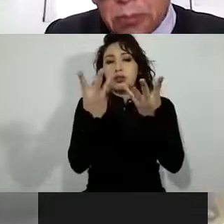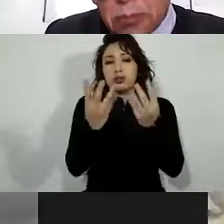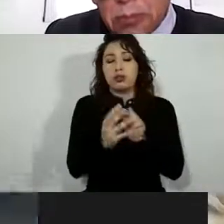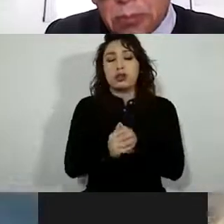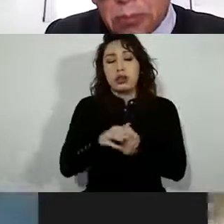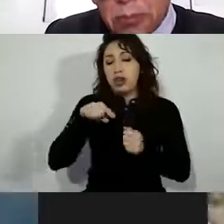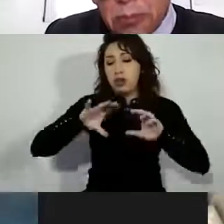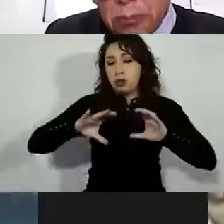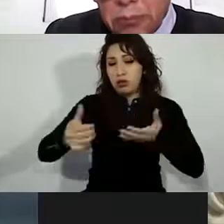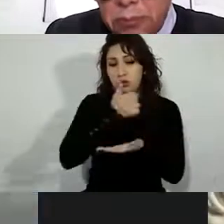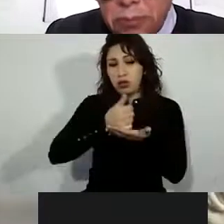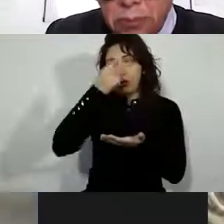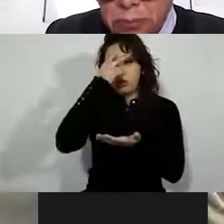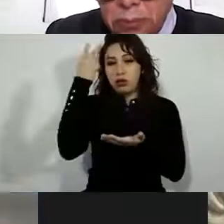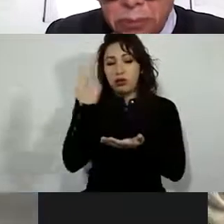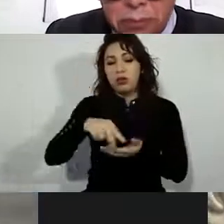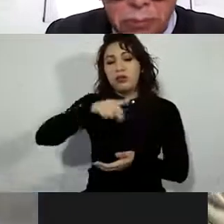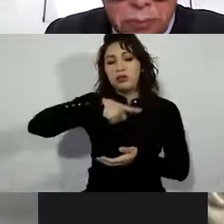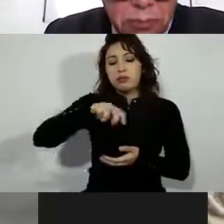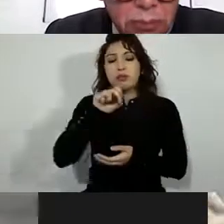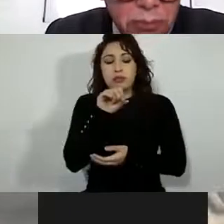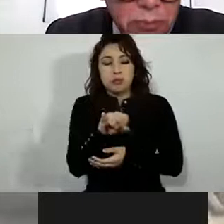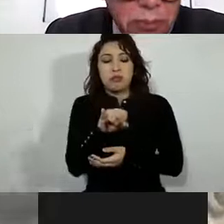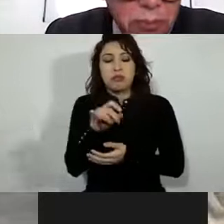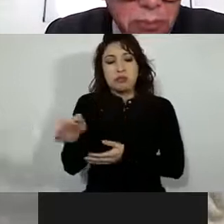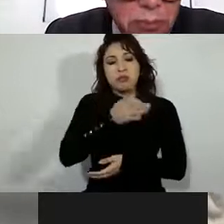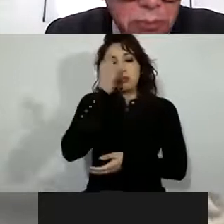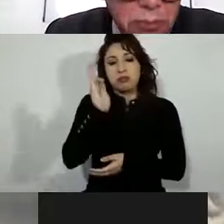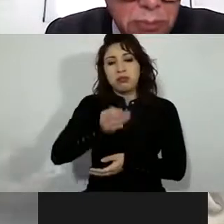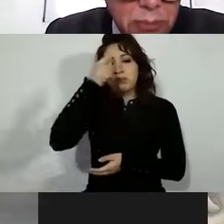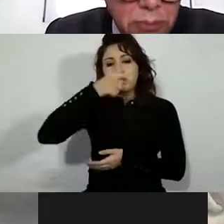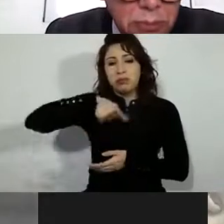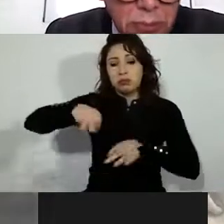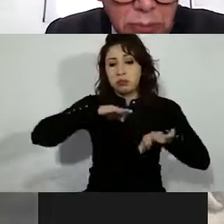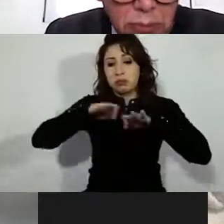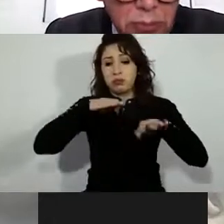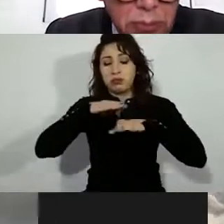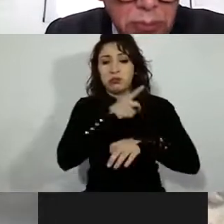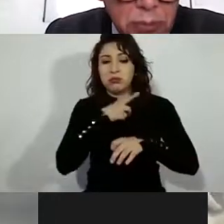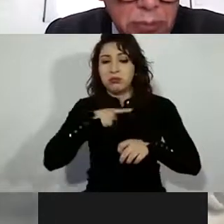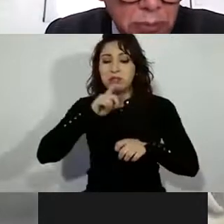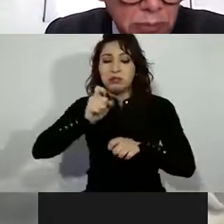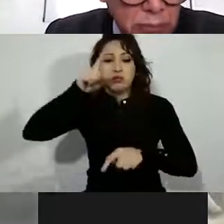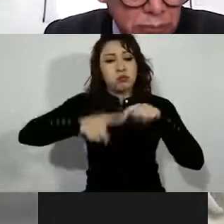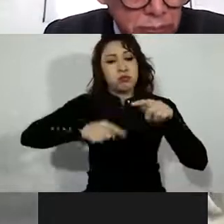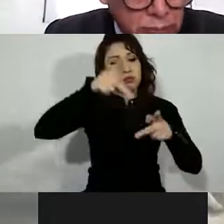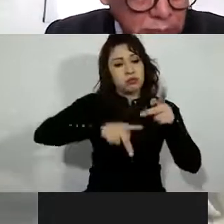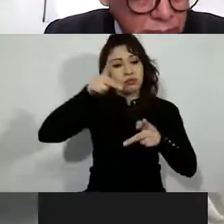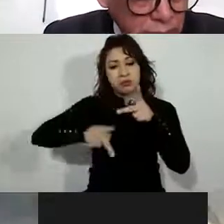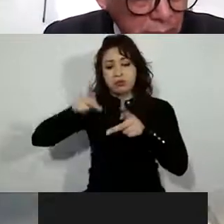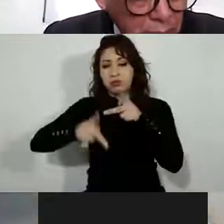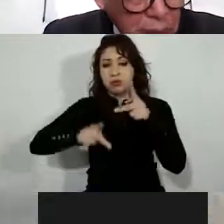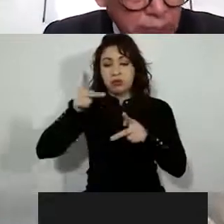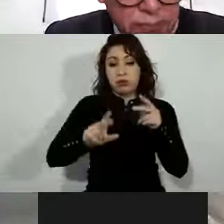se sumó a la suspensión de la mayor parte de las actividades desde marzo de este